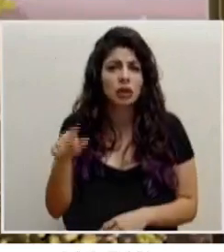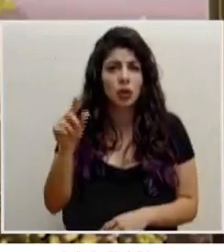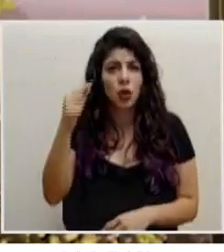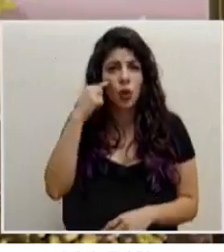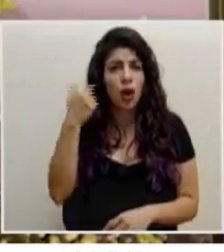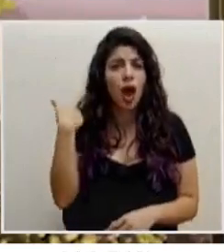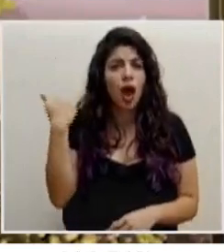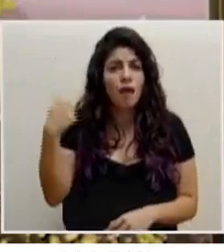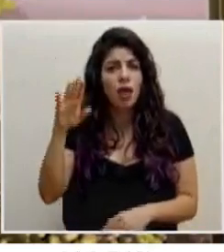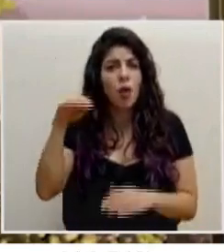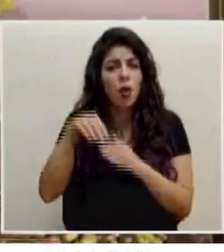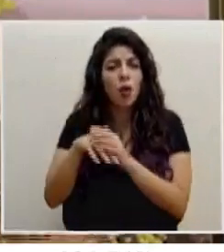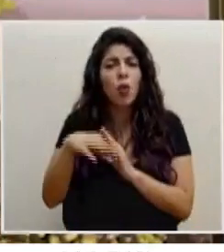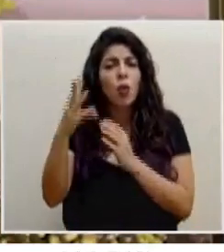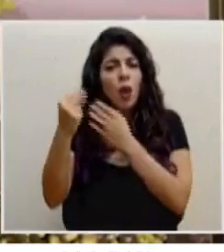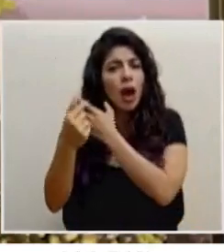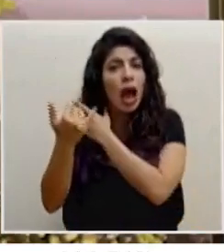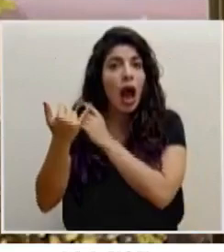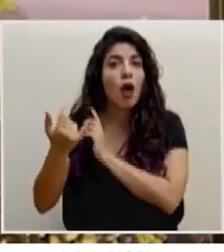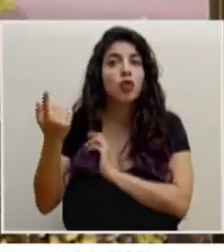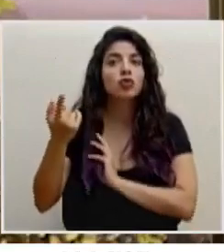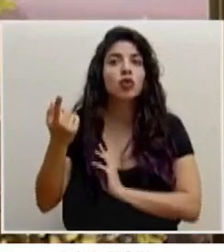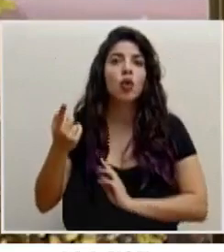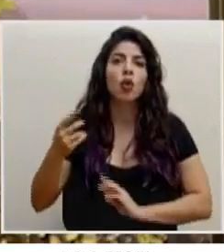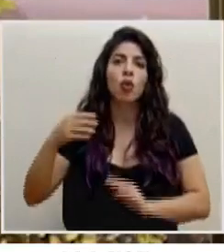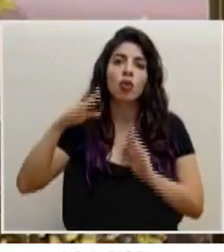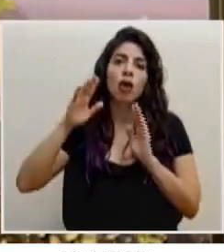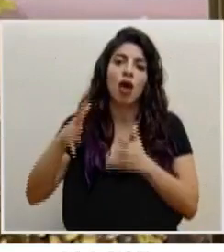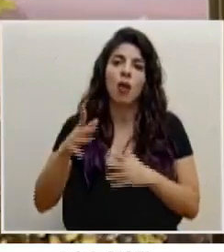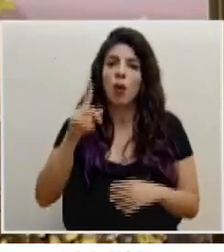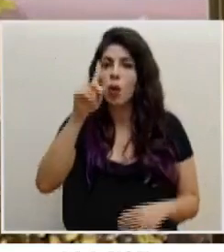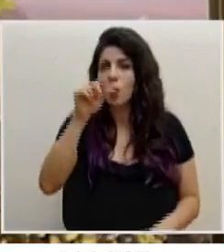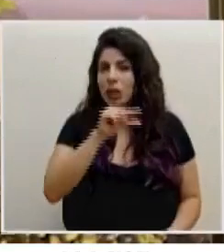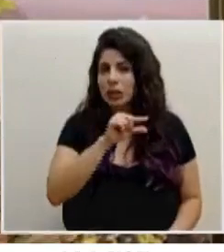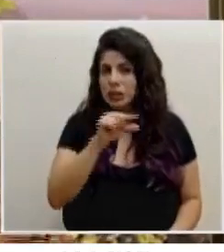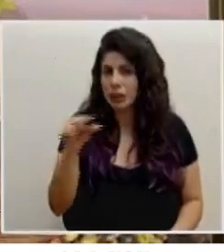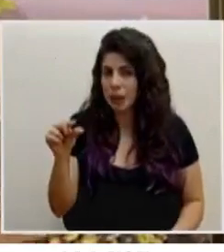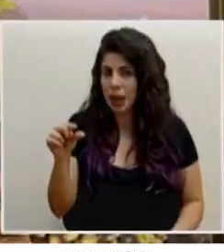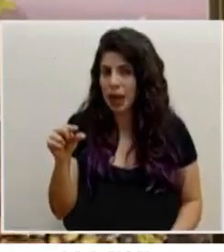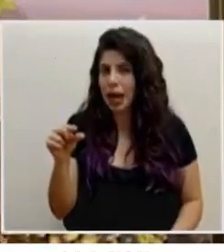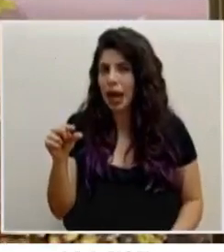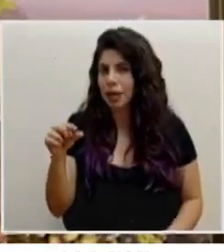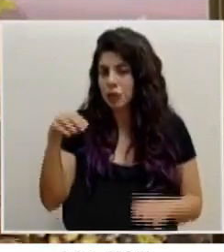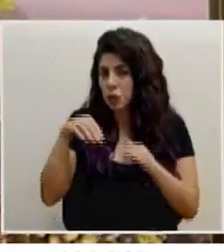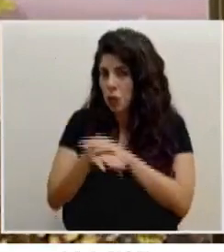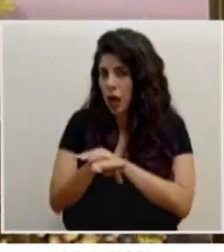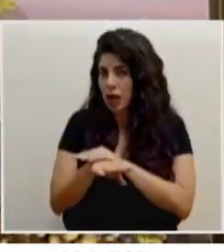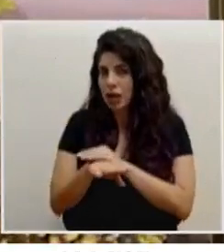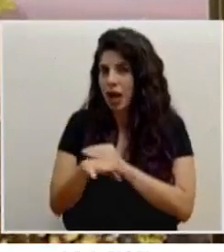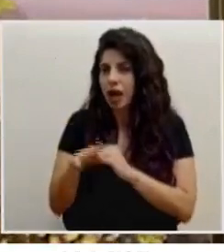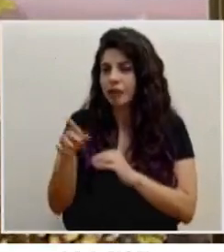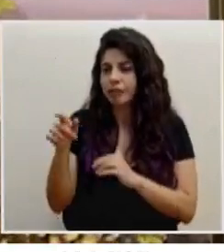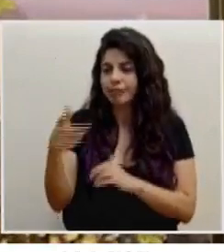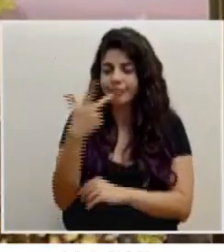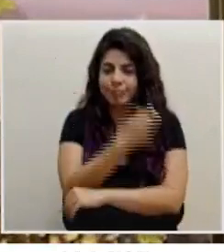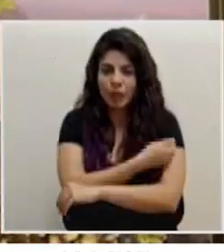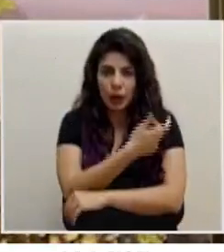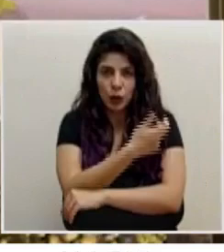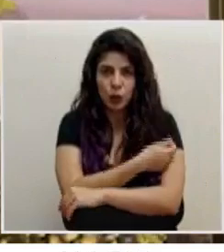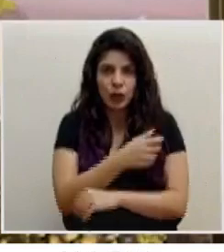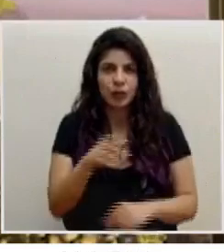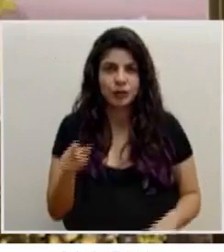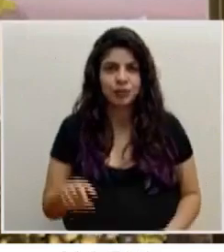gobierno tenía? Que ahora ya solamente vamos a tener una semana de almacenamiento de las dosis de